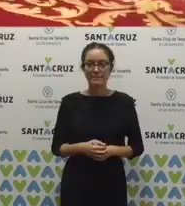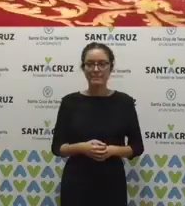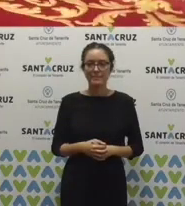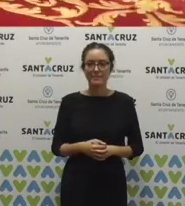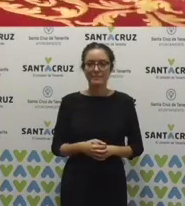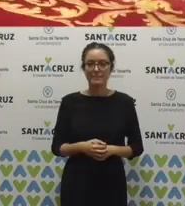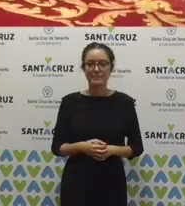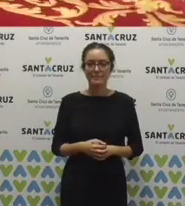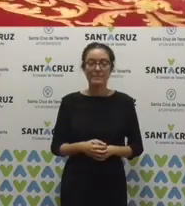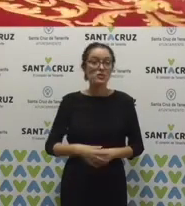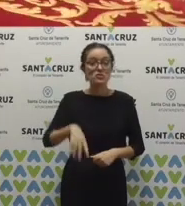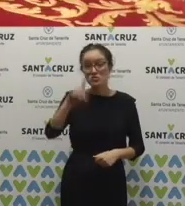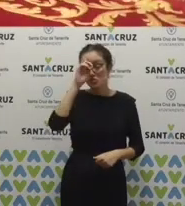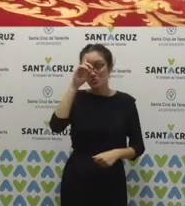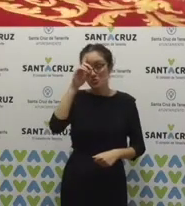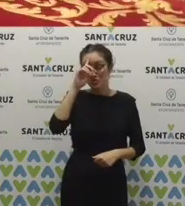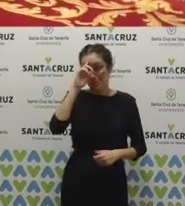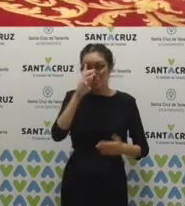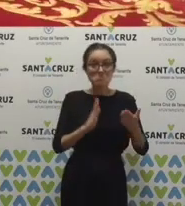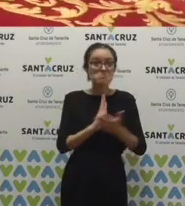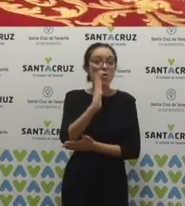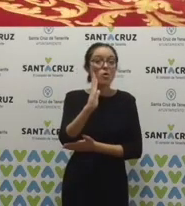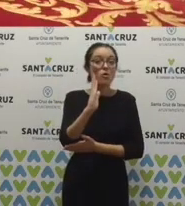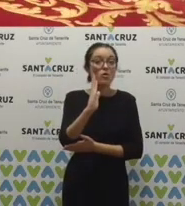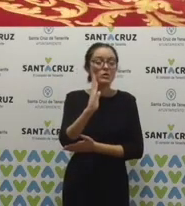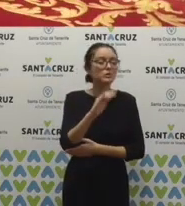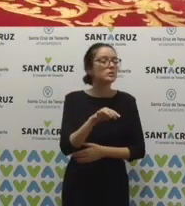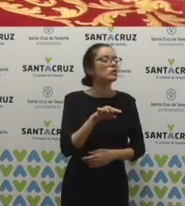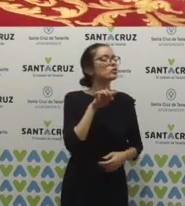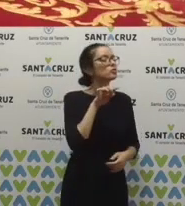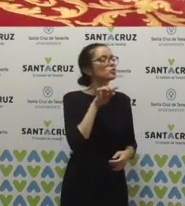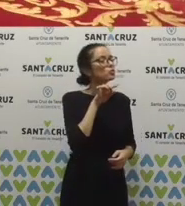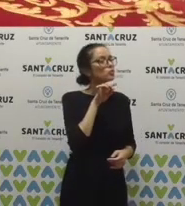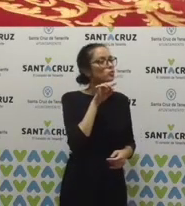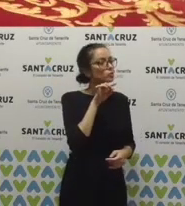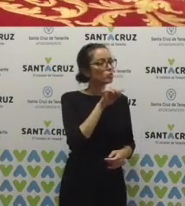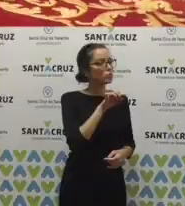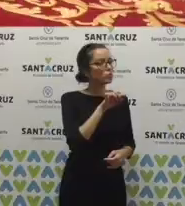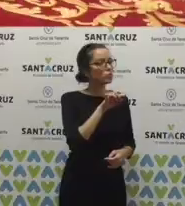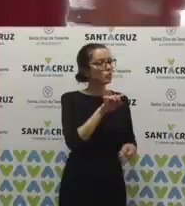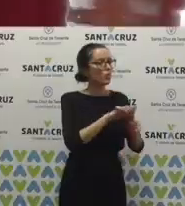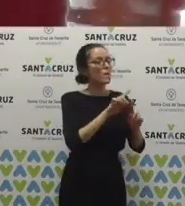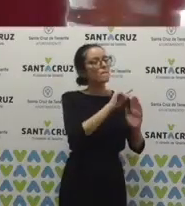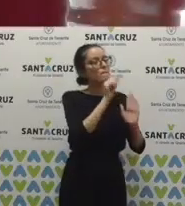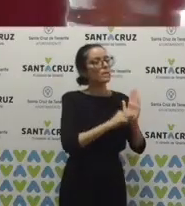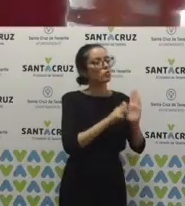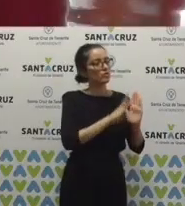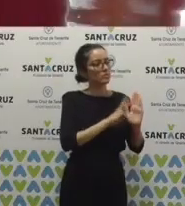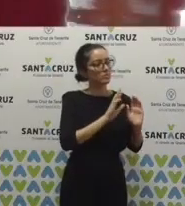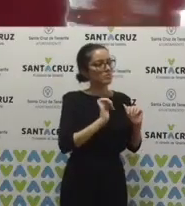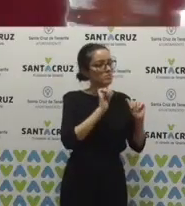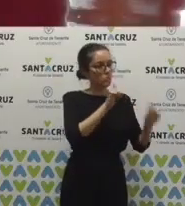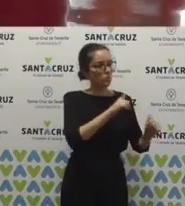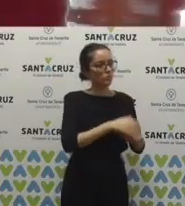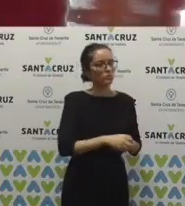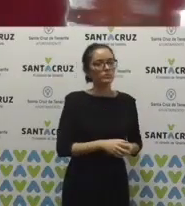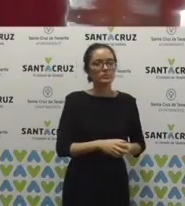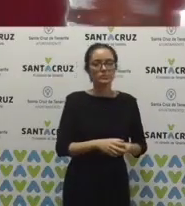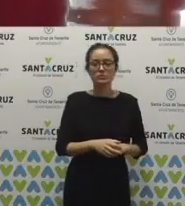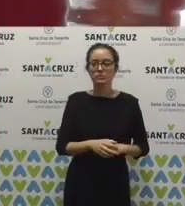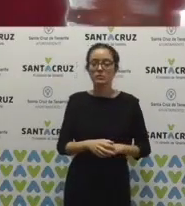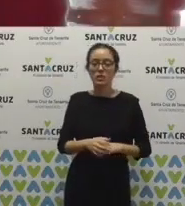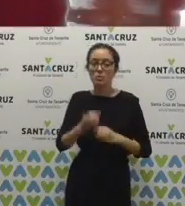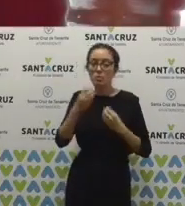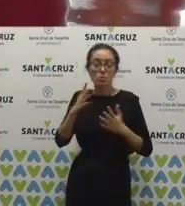no sé hasta qué parte se me escuchó señora alcaldesa y baja empresa y va y va usted a empezar en el punto número tres de su propuesta bueno bueno